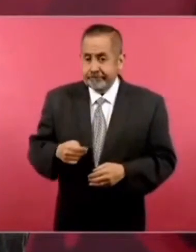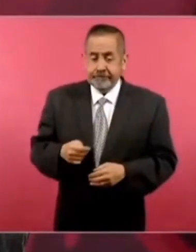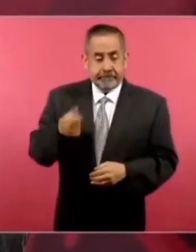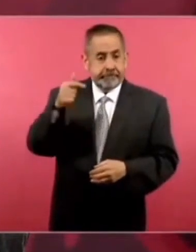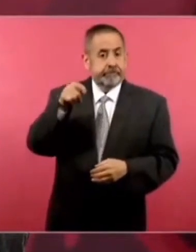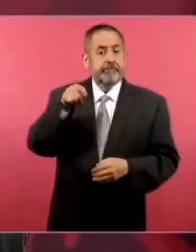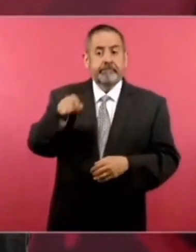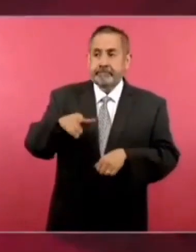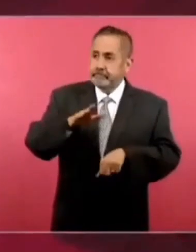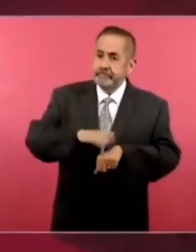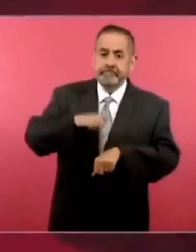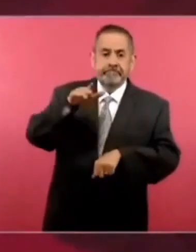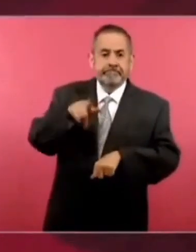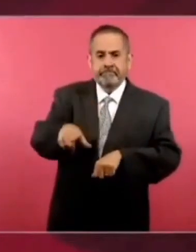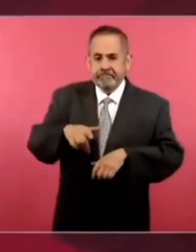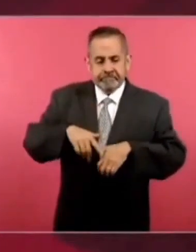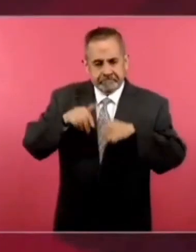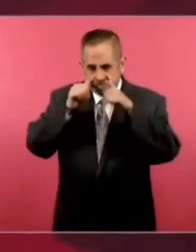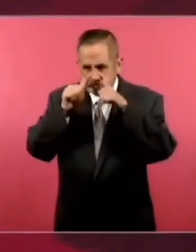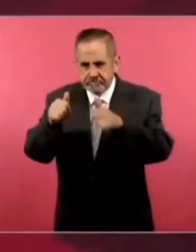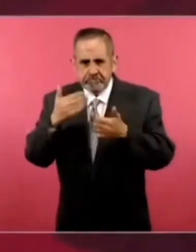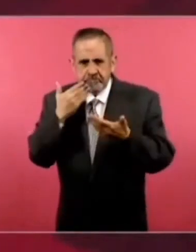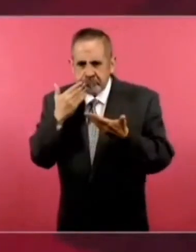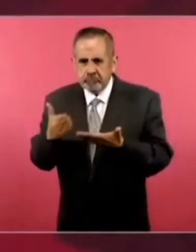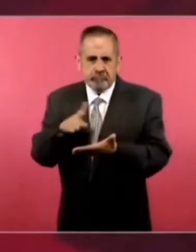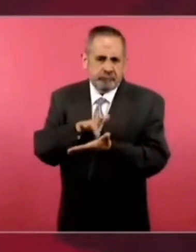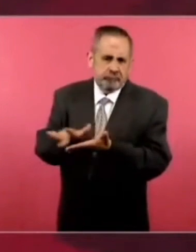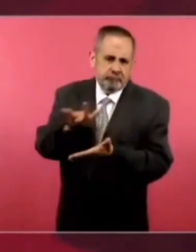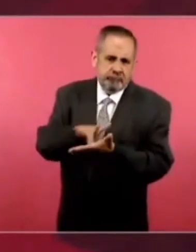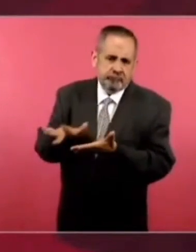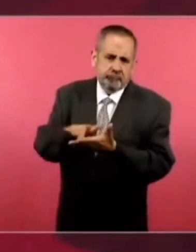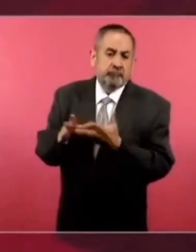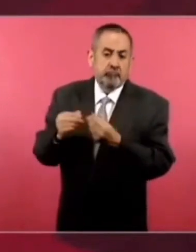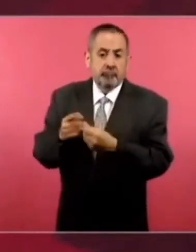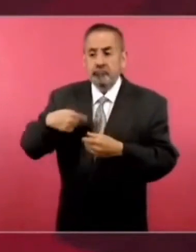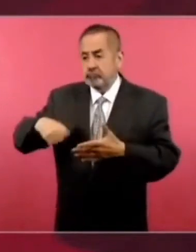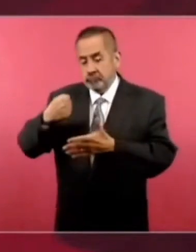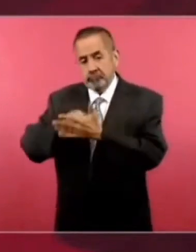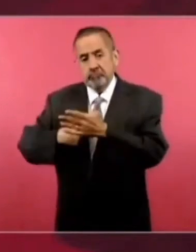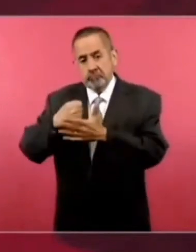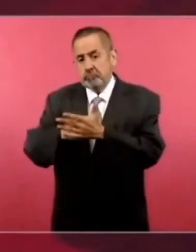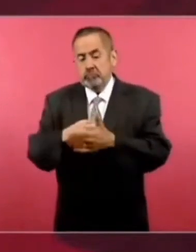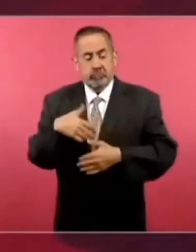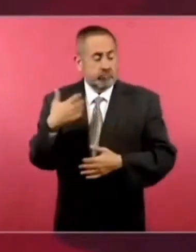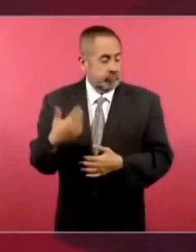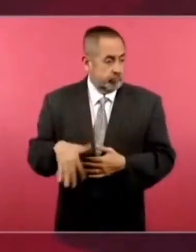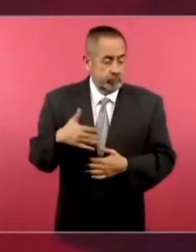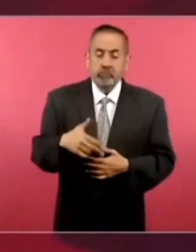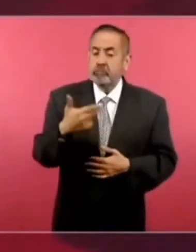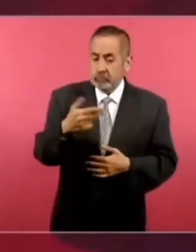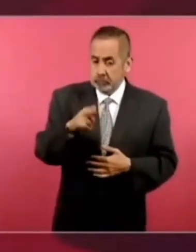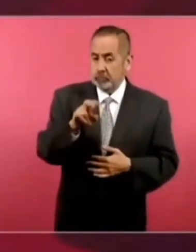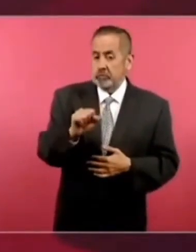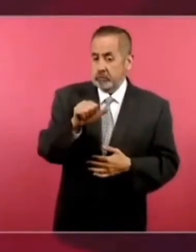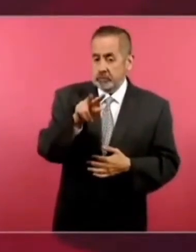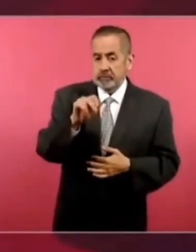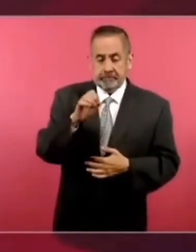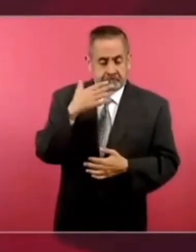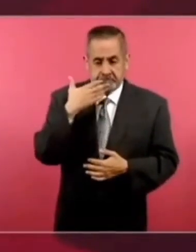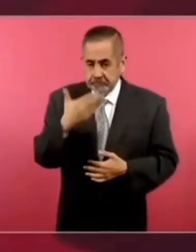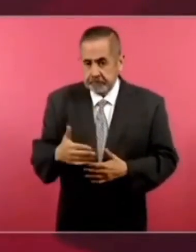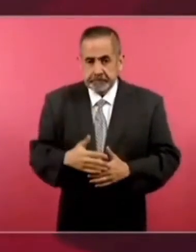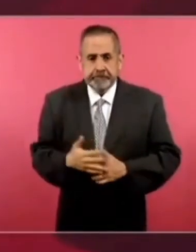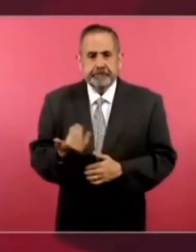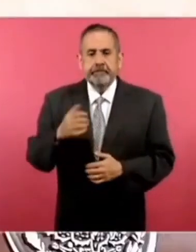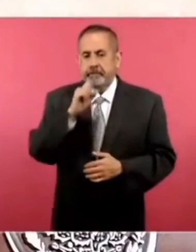más nos apoyó en la lucha, Guasave, y